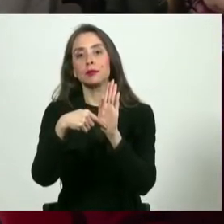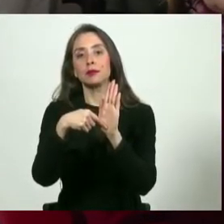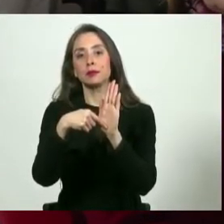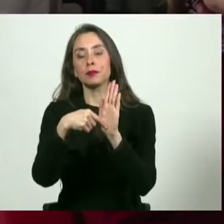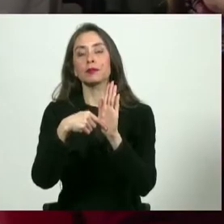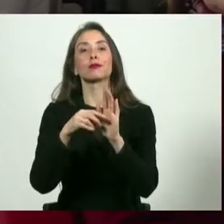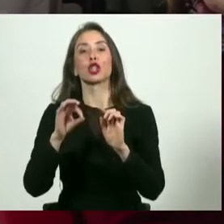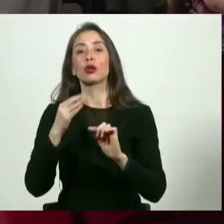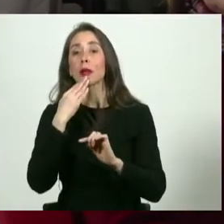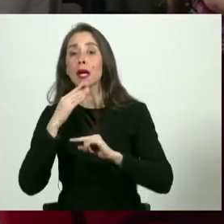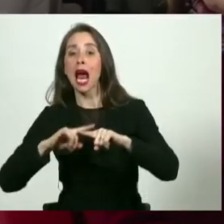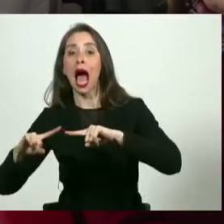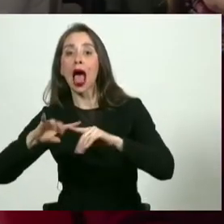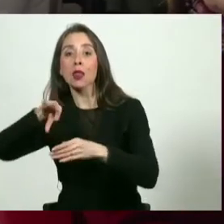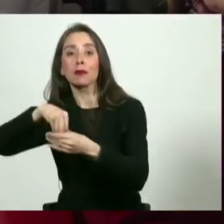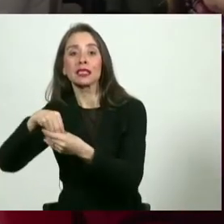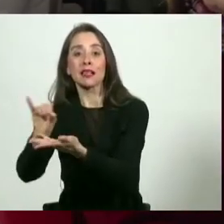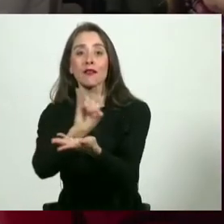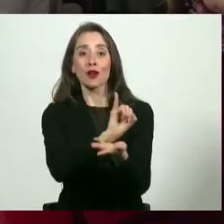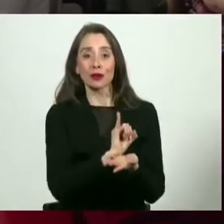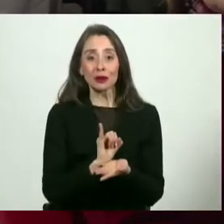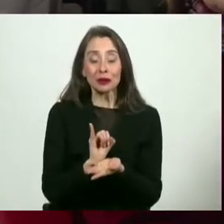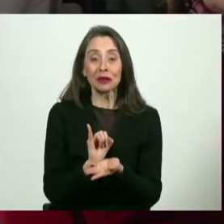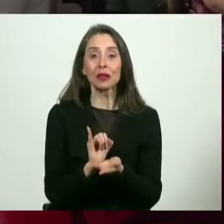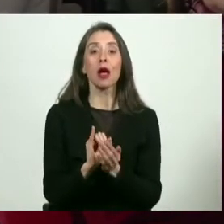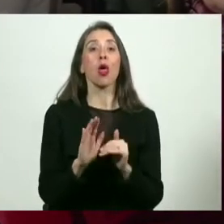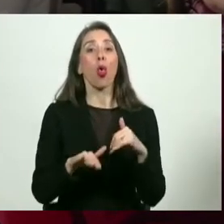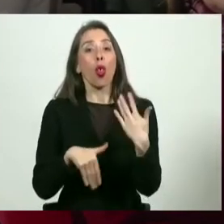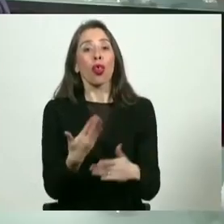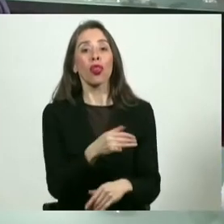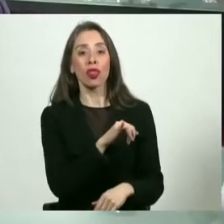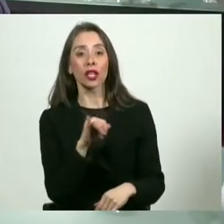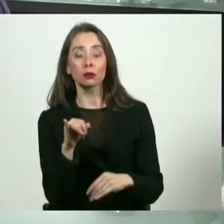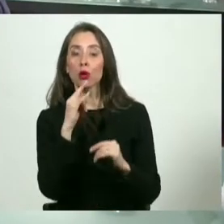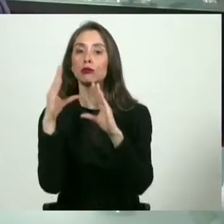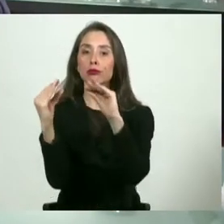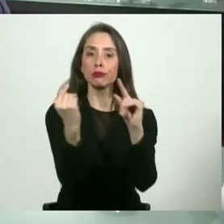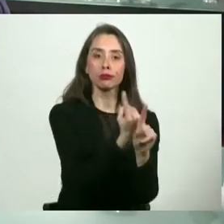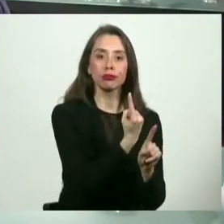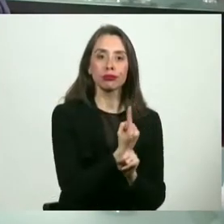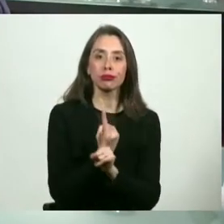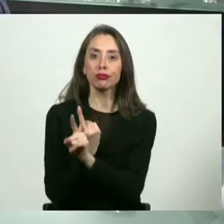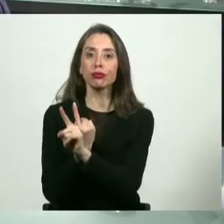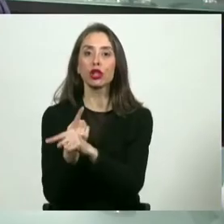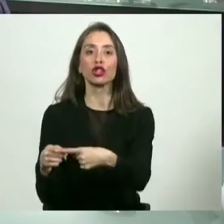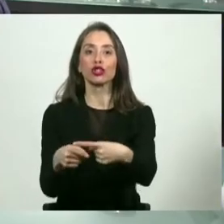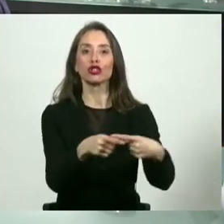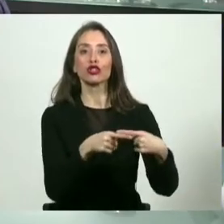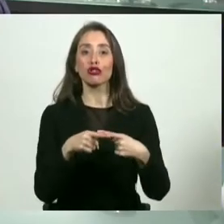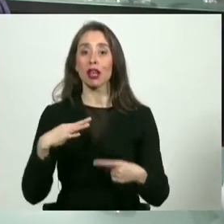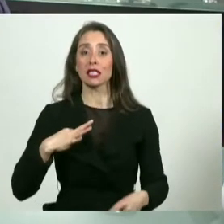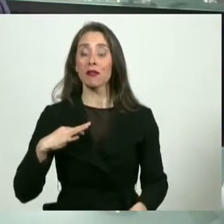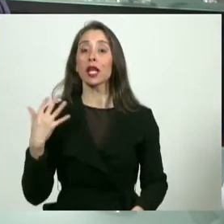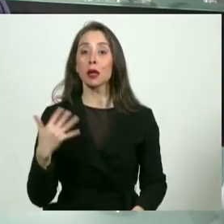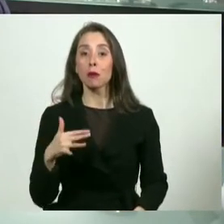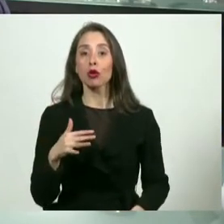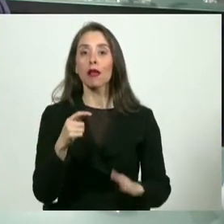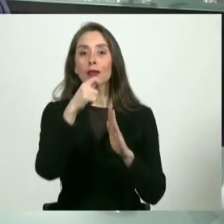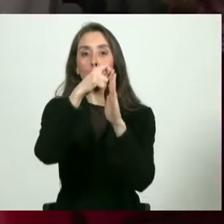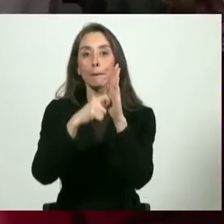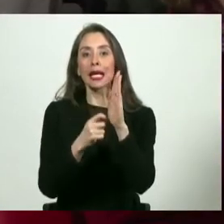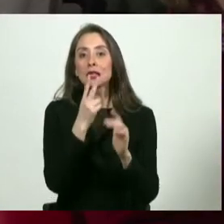en materia administrativa. Bueno, y luego de eso se efectuó un diálogo con la sociedad civil que fue muy importante también en